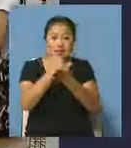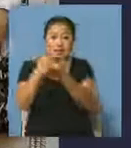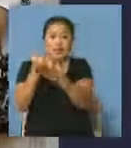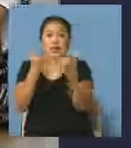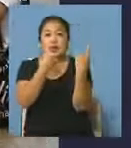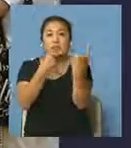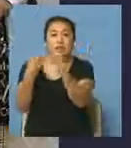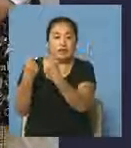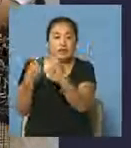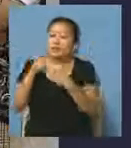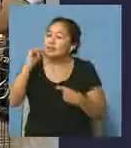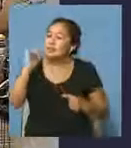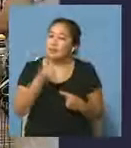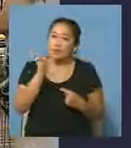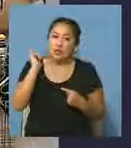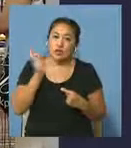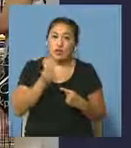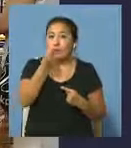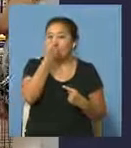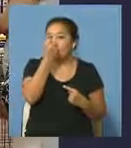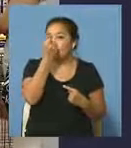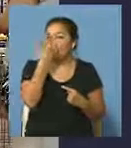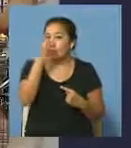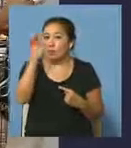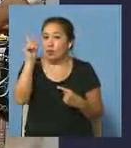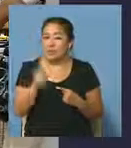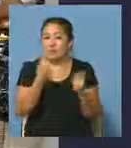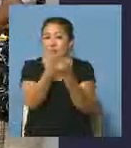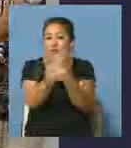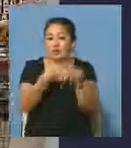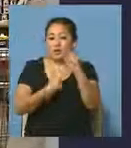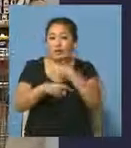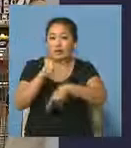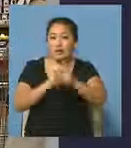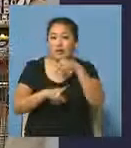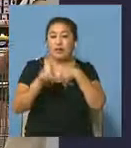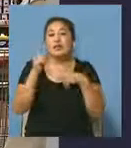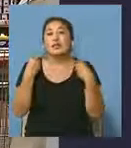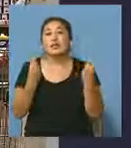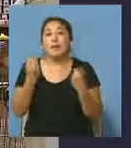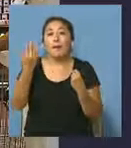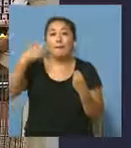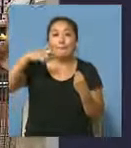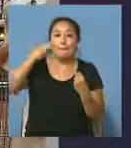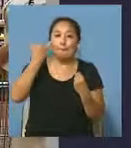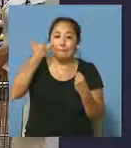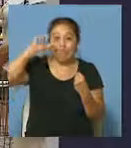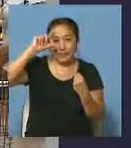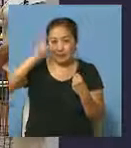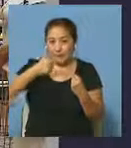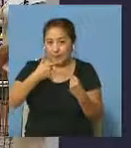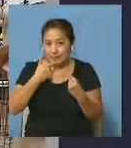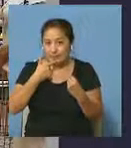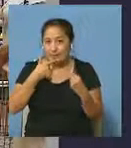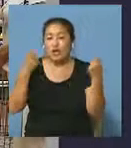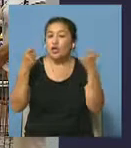diferentes como mínimo. El 25% de los productos deben ser de pymes, cooperativas